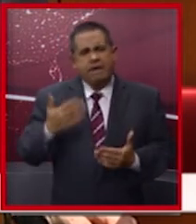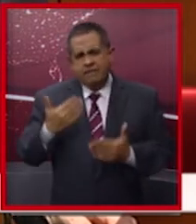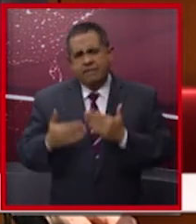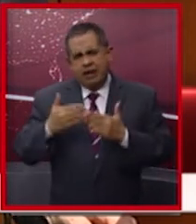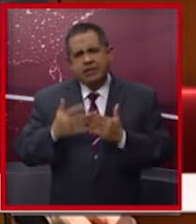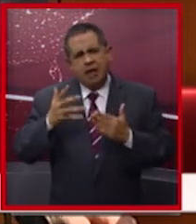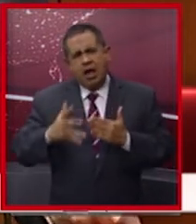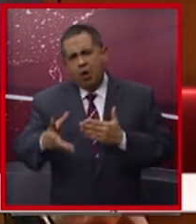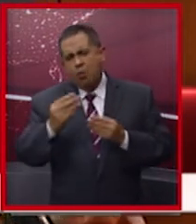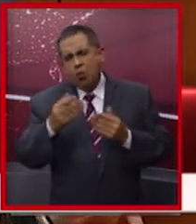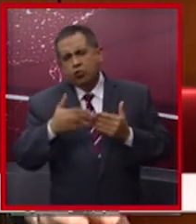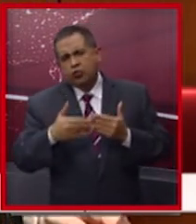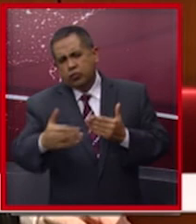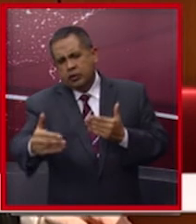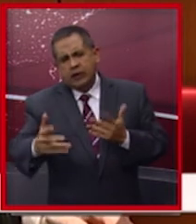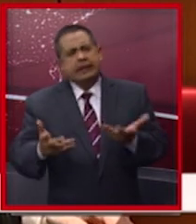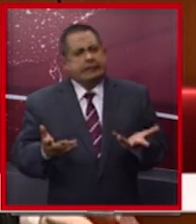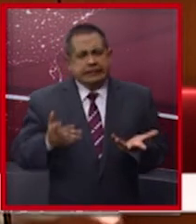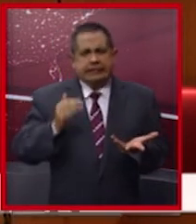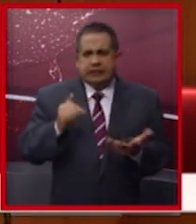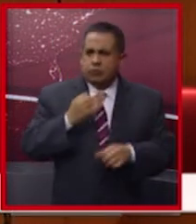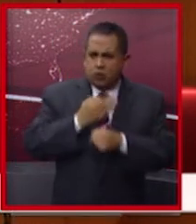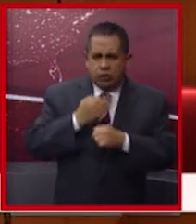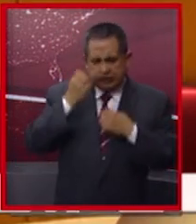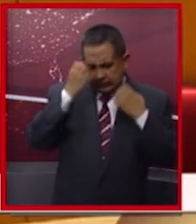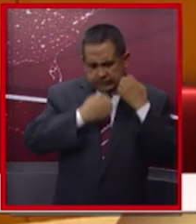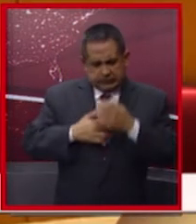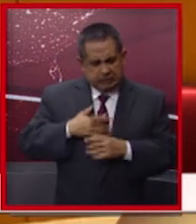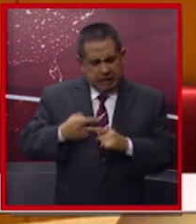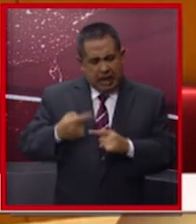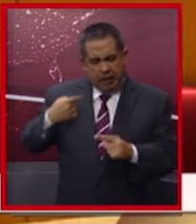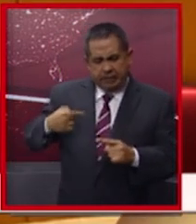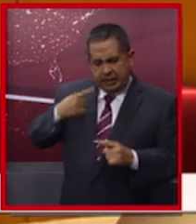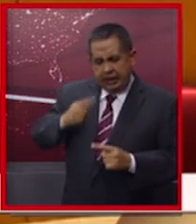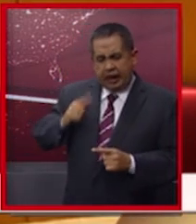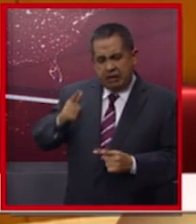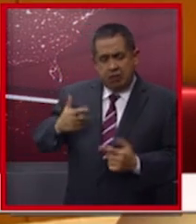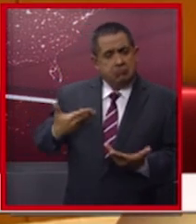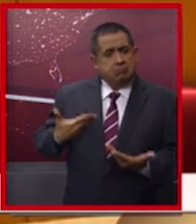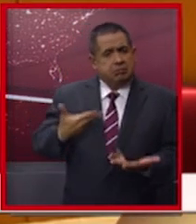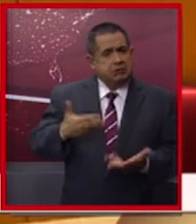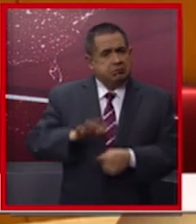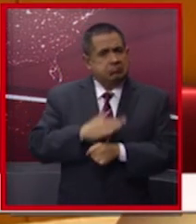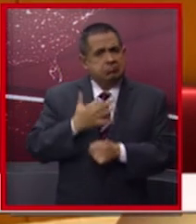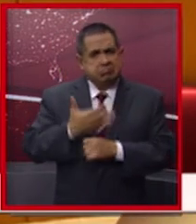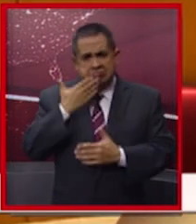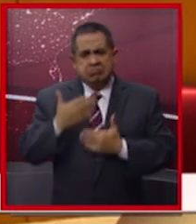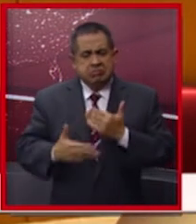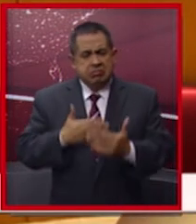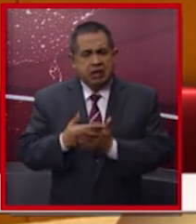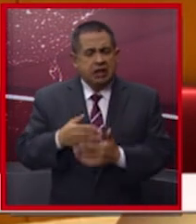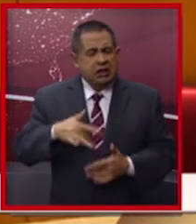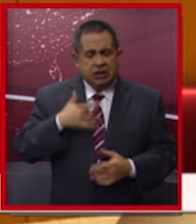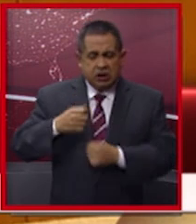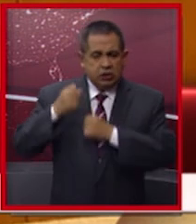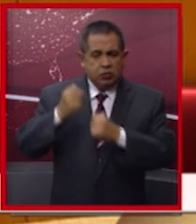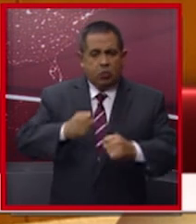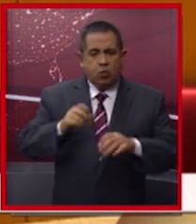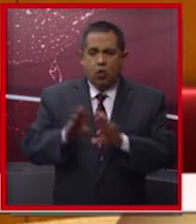por recorrer no impide que hagamos esta evaluación y no impide, en consecuencia, que ponderemos si